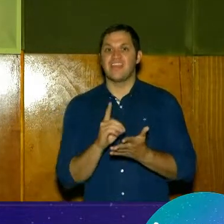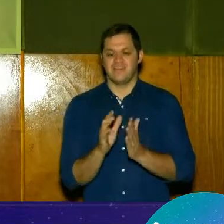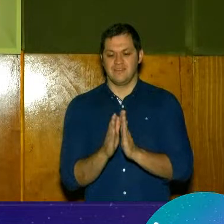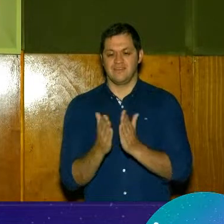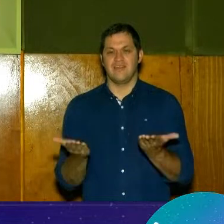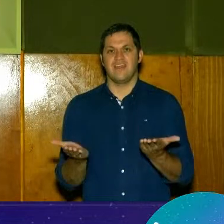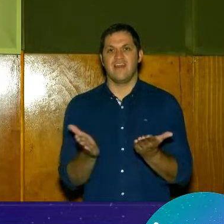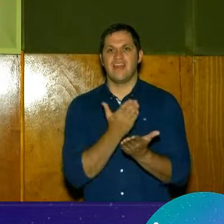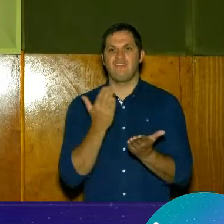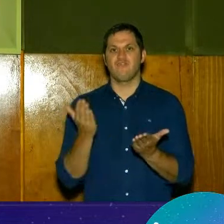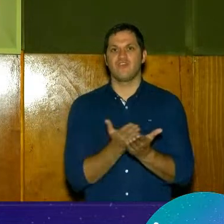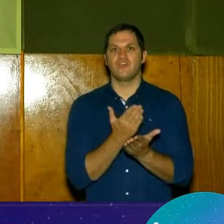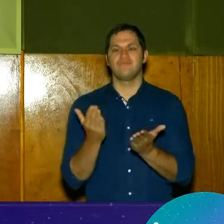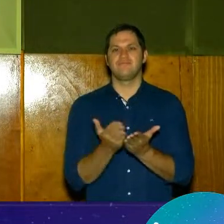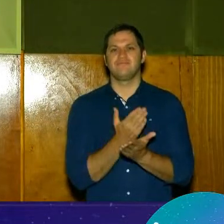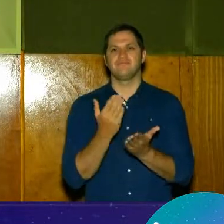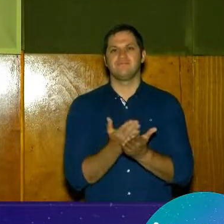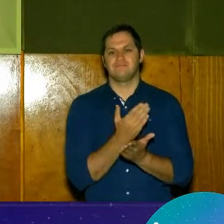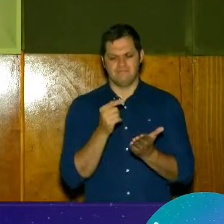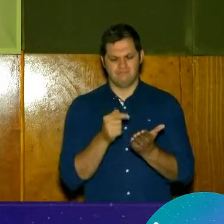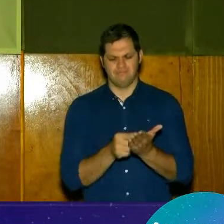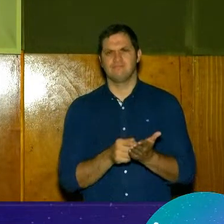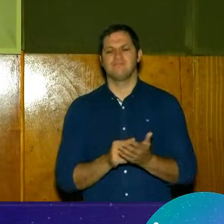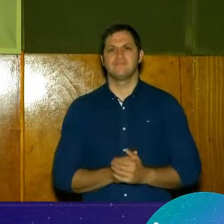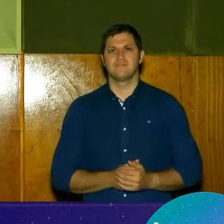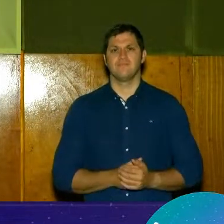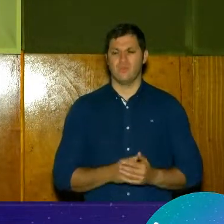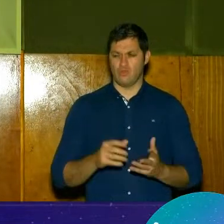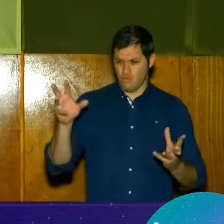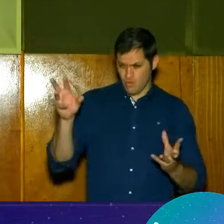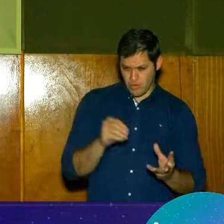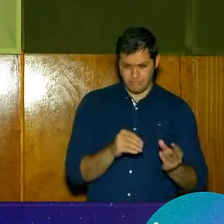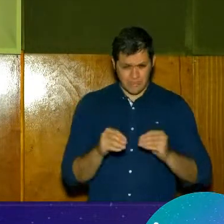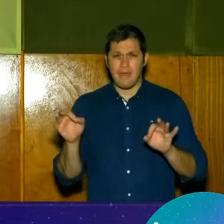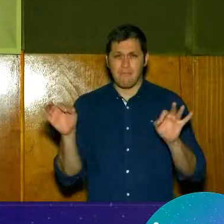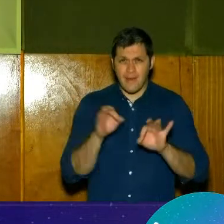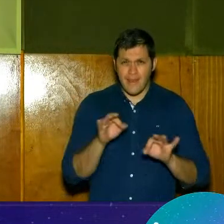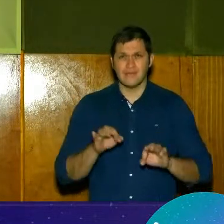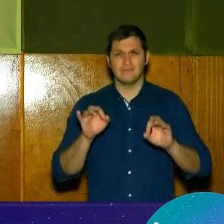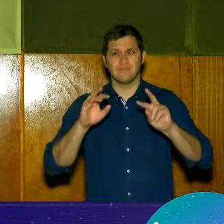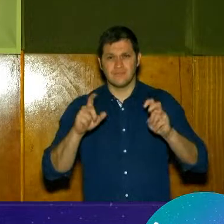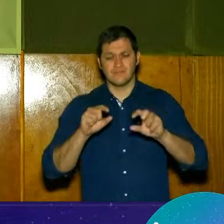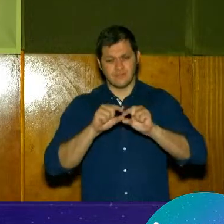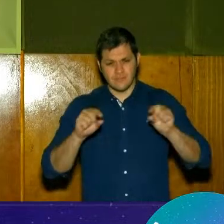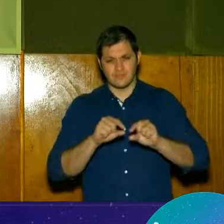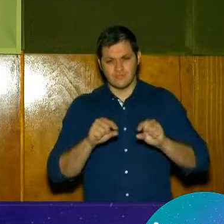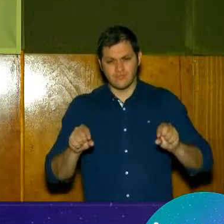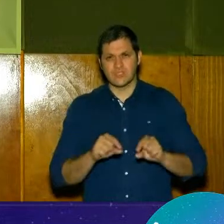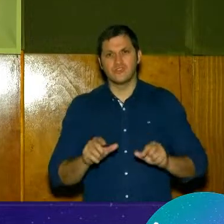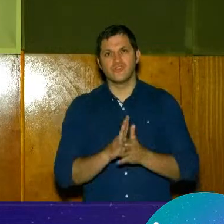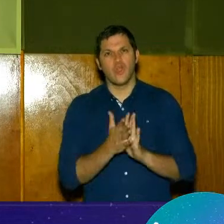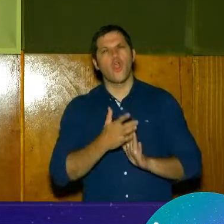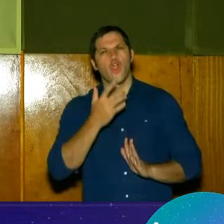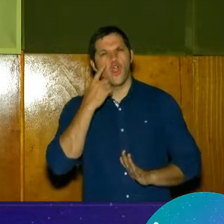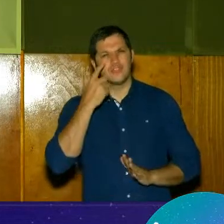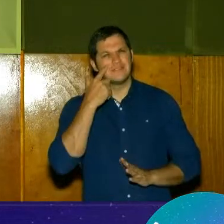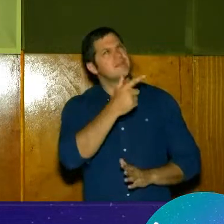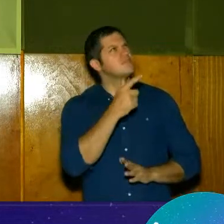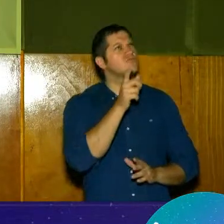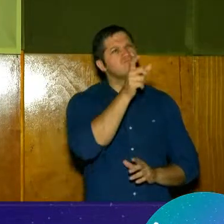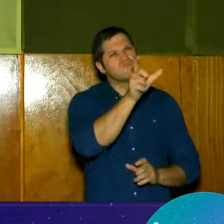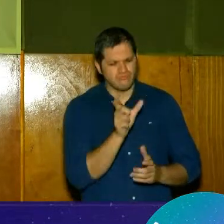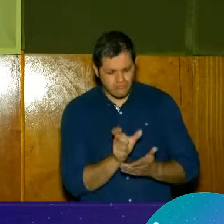es la primera mujer que se conoce autora de una enciclopedia escrita por ella cerrada hizo un gran compendio de